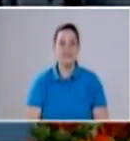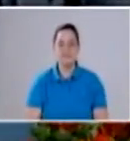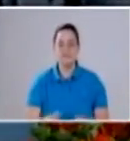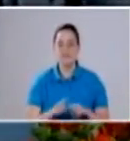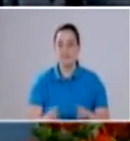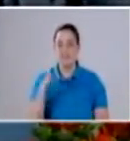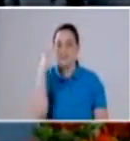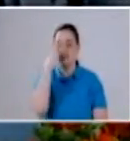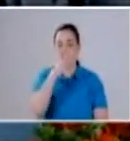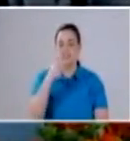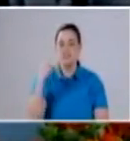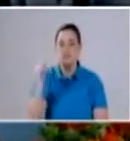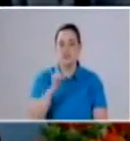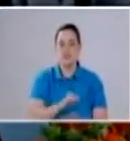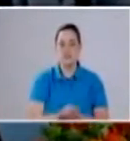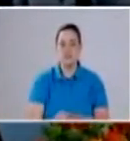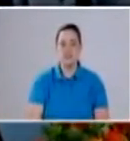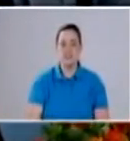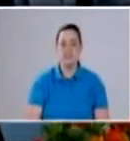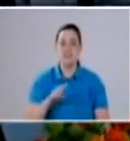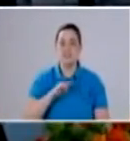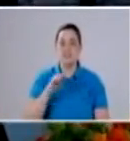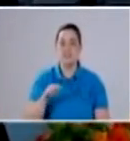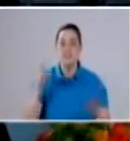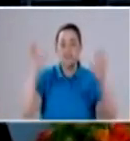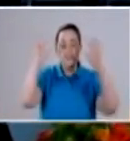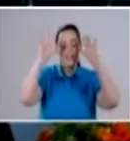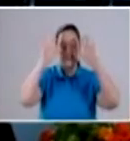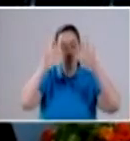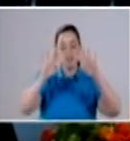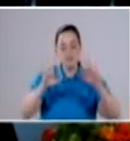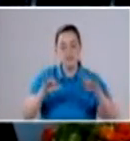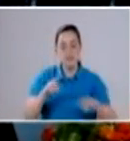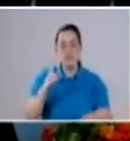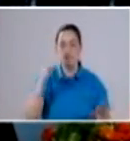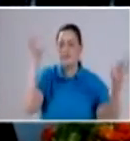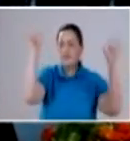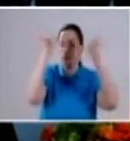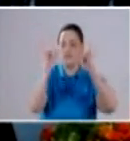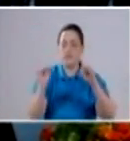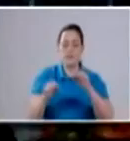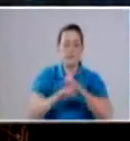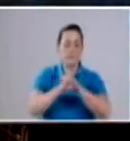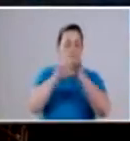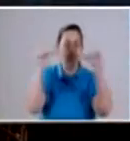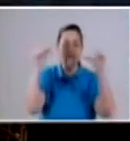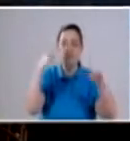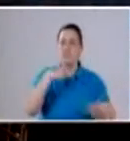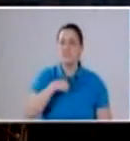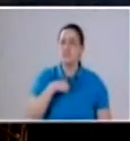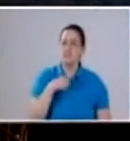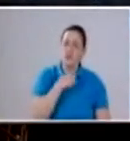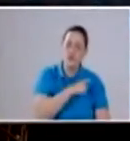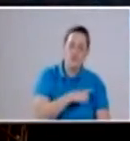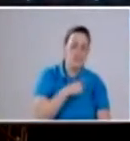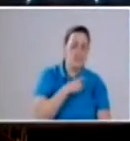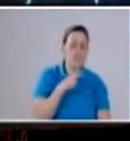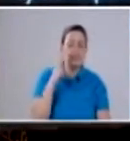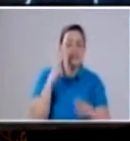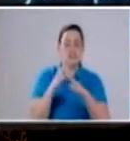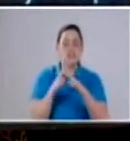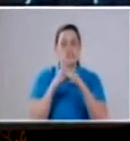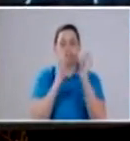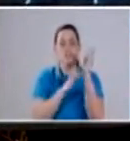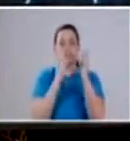Pero el Espíritu Santo se está derramando, hermano, y de una manera extraordinaria. Y yo deseo en el nombre de Jesús